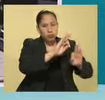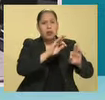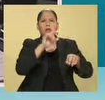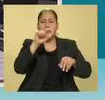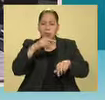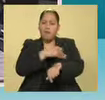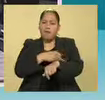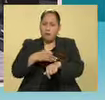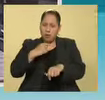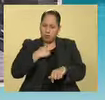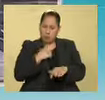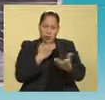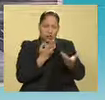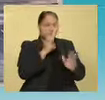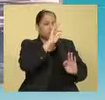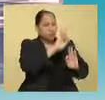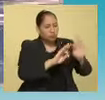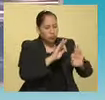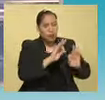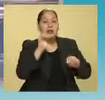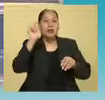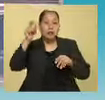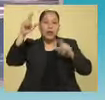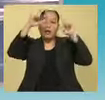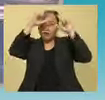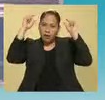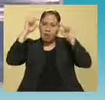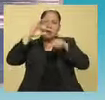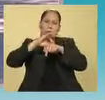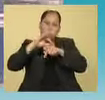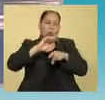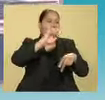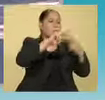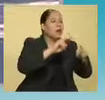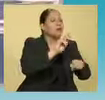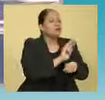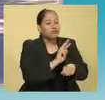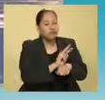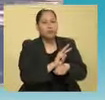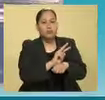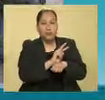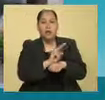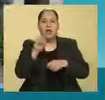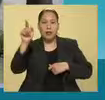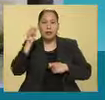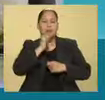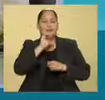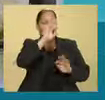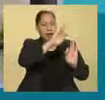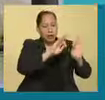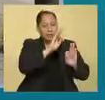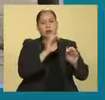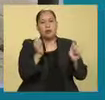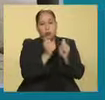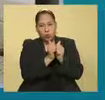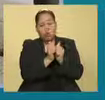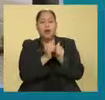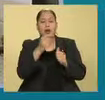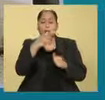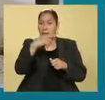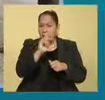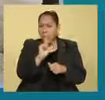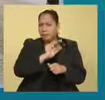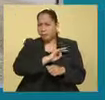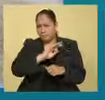sus familiares con el respaldo del equipo médico, que va a ser siempre el que va a llevar el tratamiento médico, pero puede